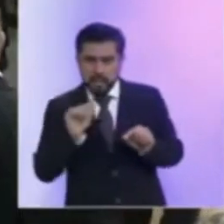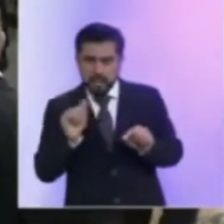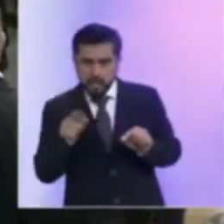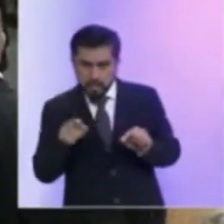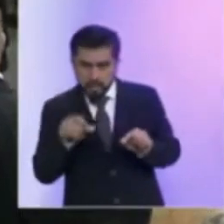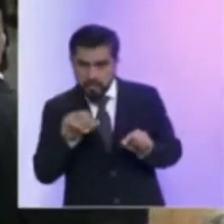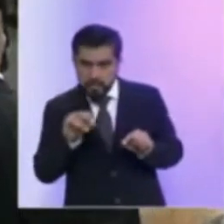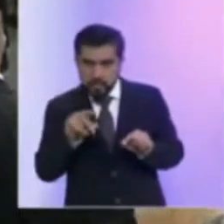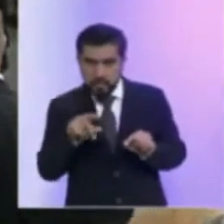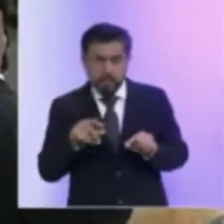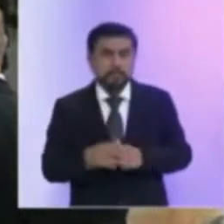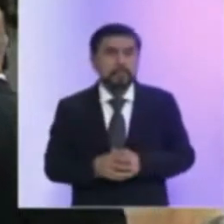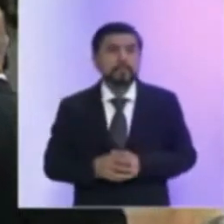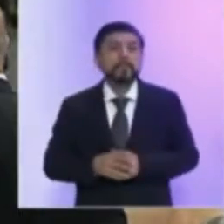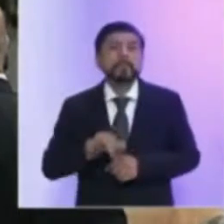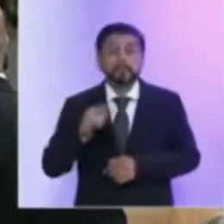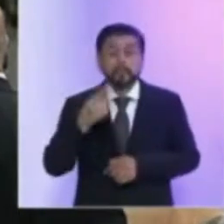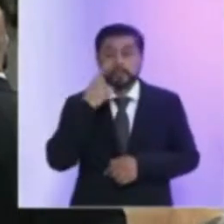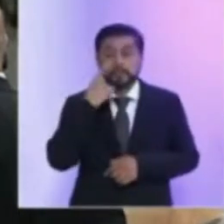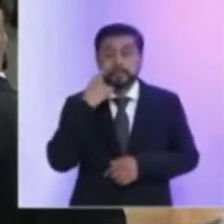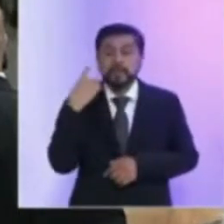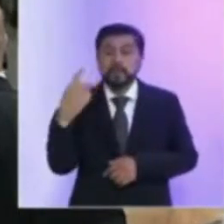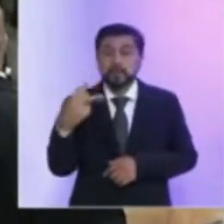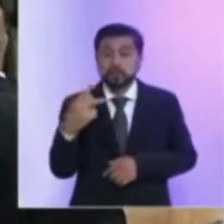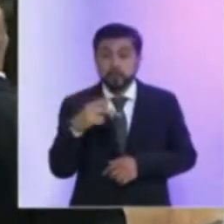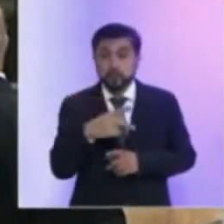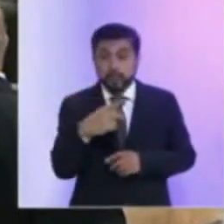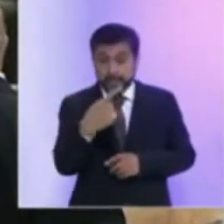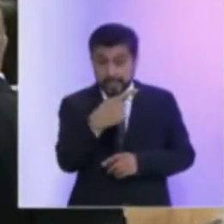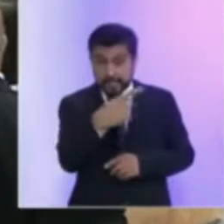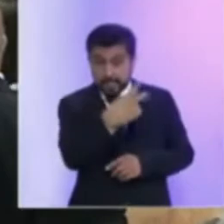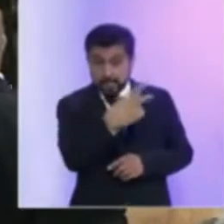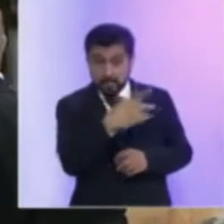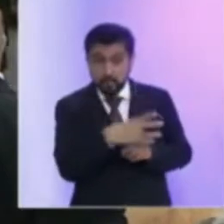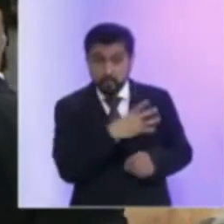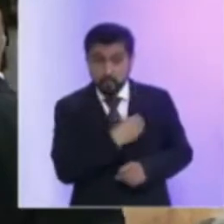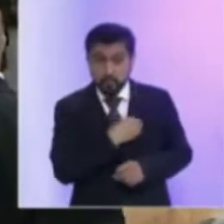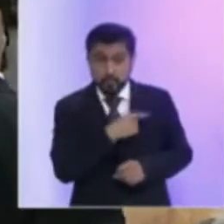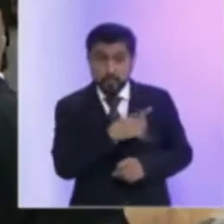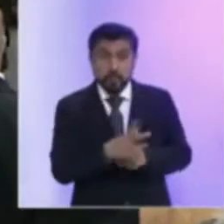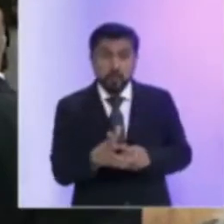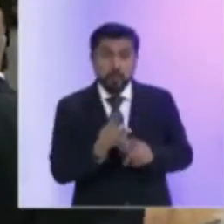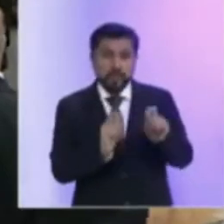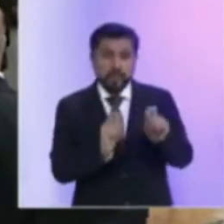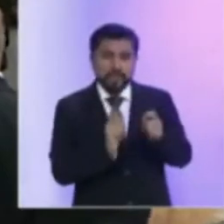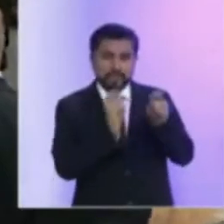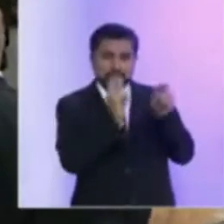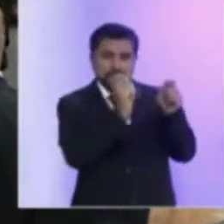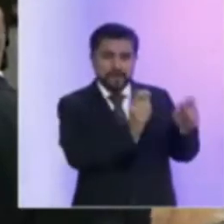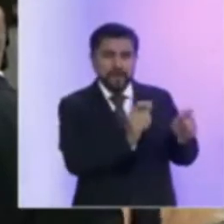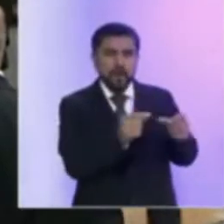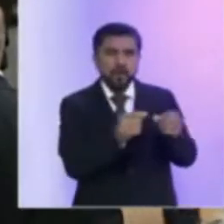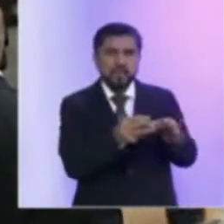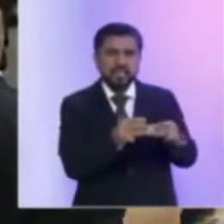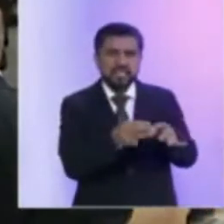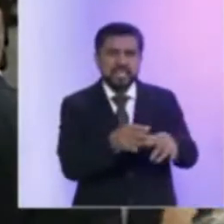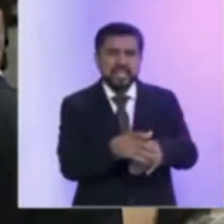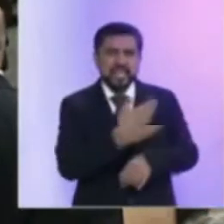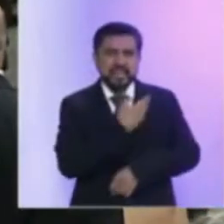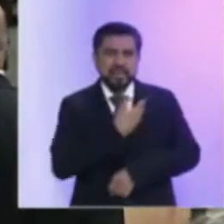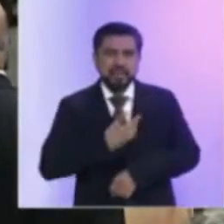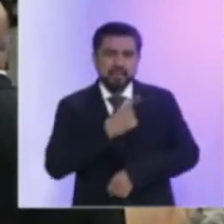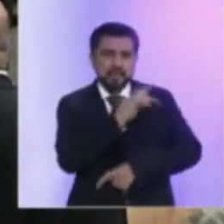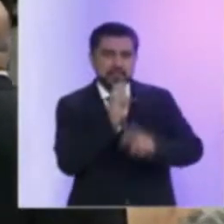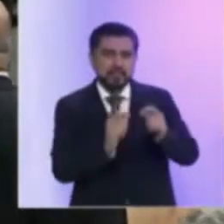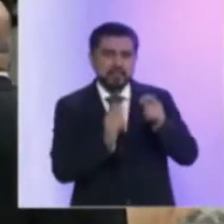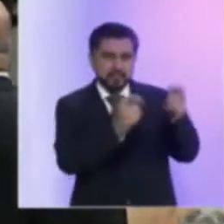justamente su hijo pues va a ser el encargado de la oficina de la presidencia. Como bien sabemos, que la